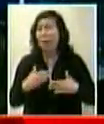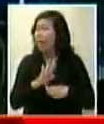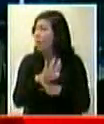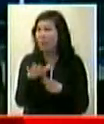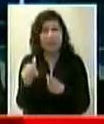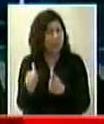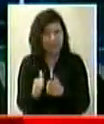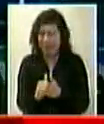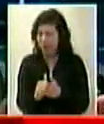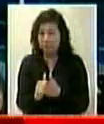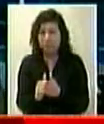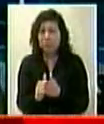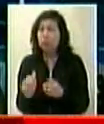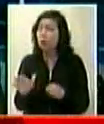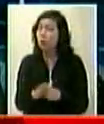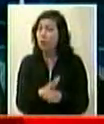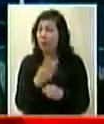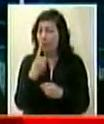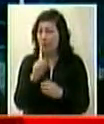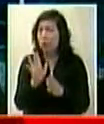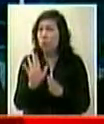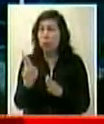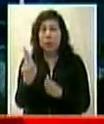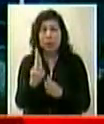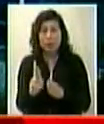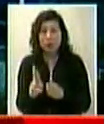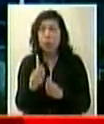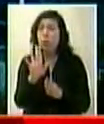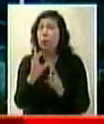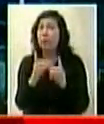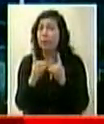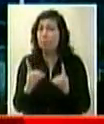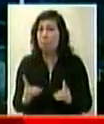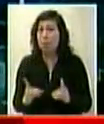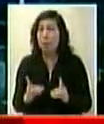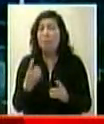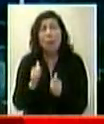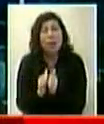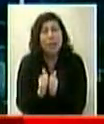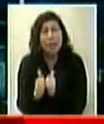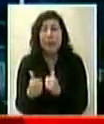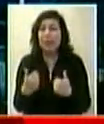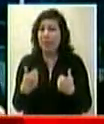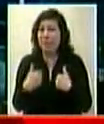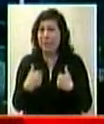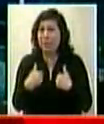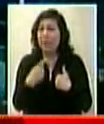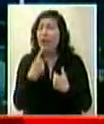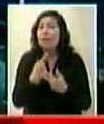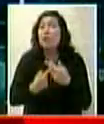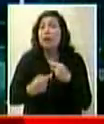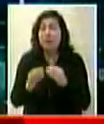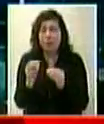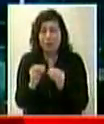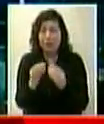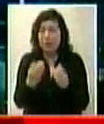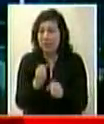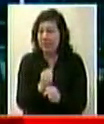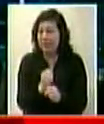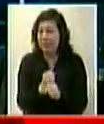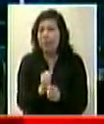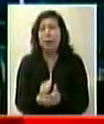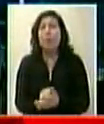abarcar todo el territorio de sus regiones o su departamento por lo lejano que son, es reforzar este